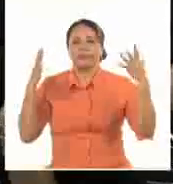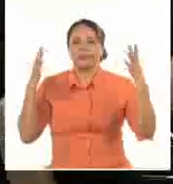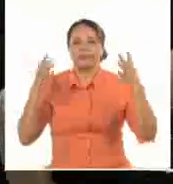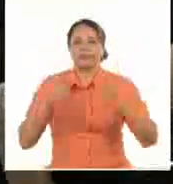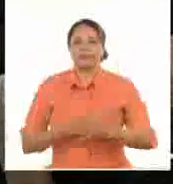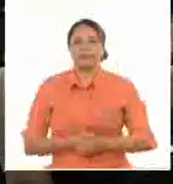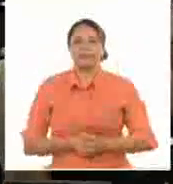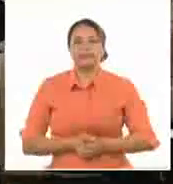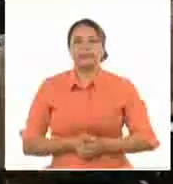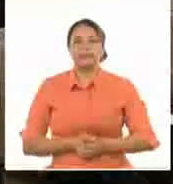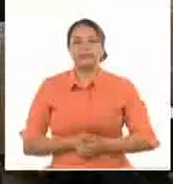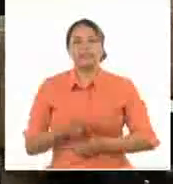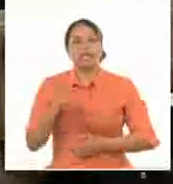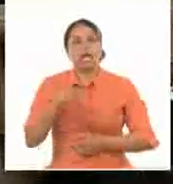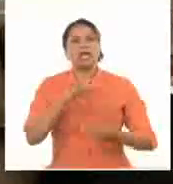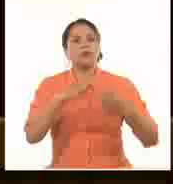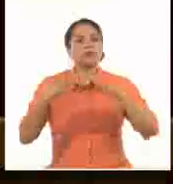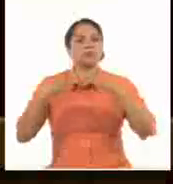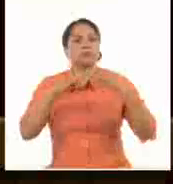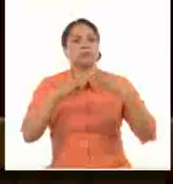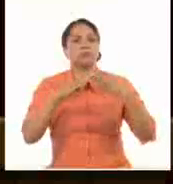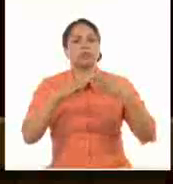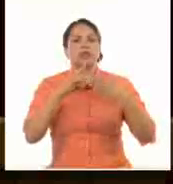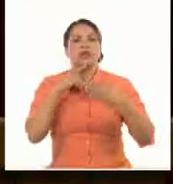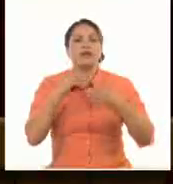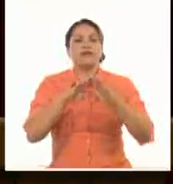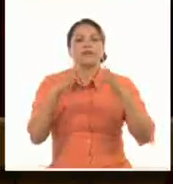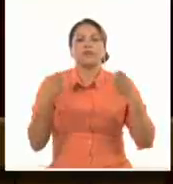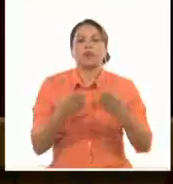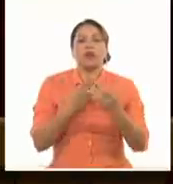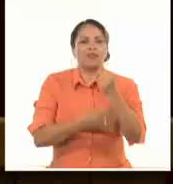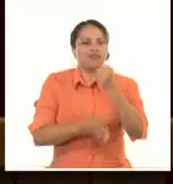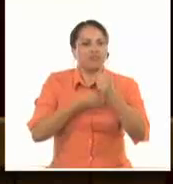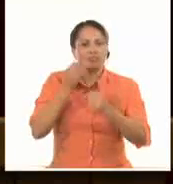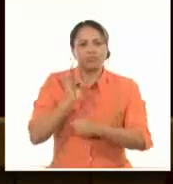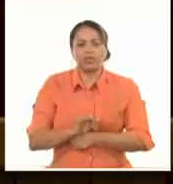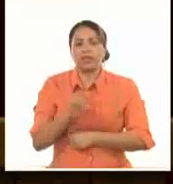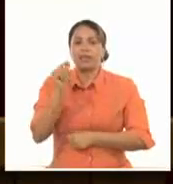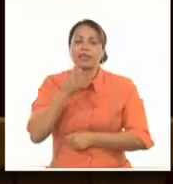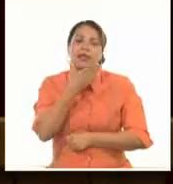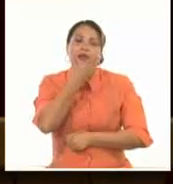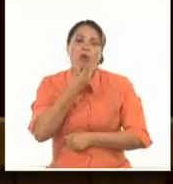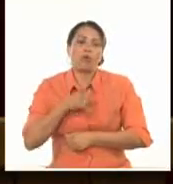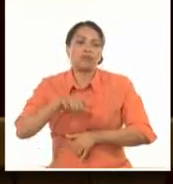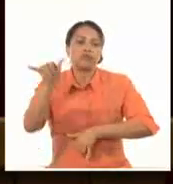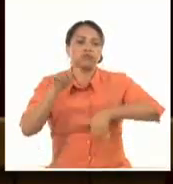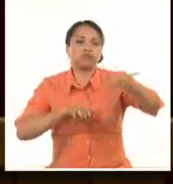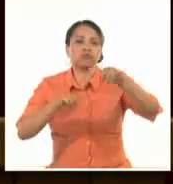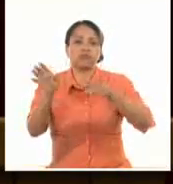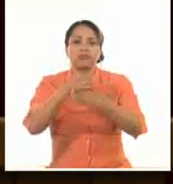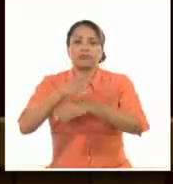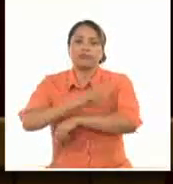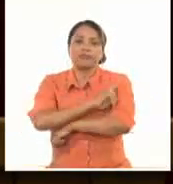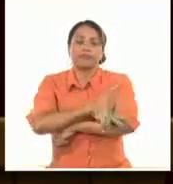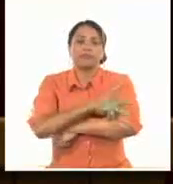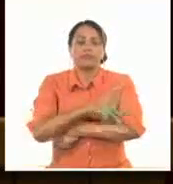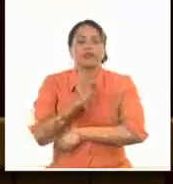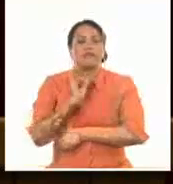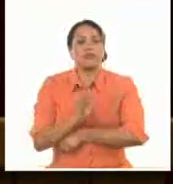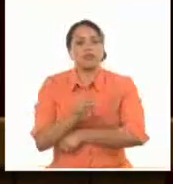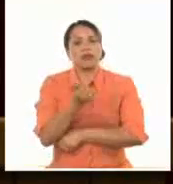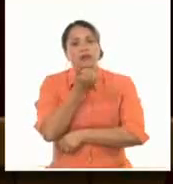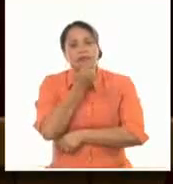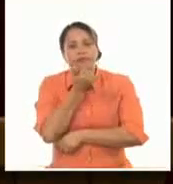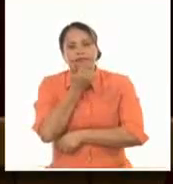Aquí se ha discutido sin eufemismos la dolorosa realidad de una emigración mayormente joven que, entre las dificultades